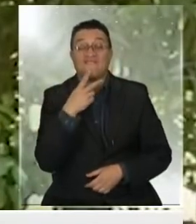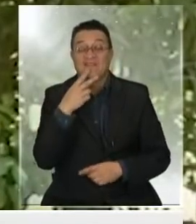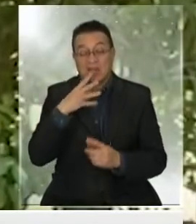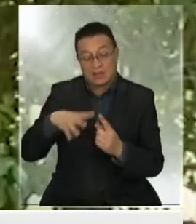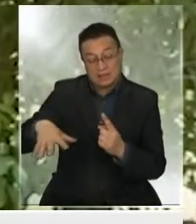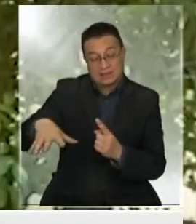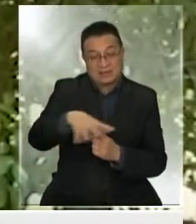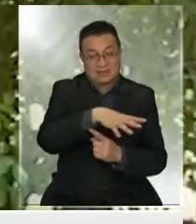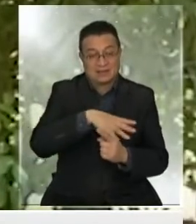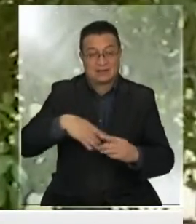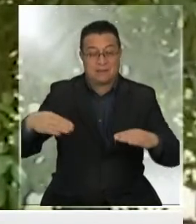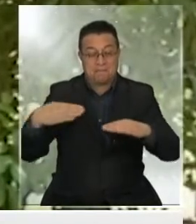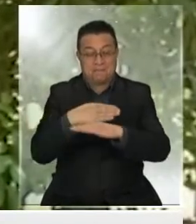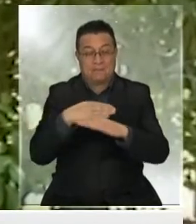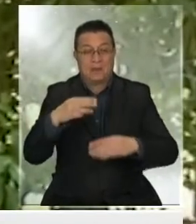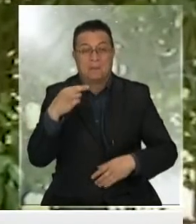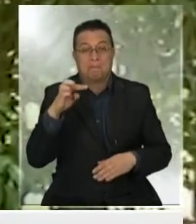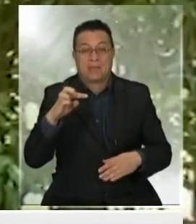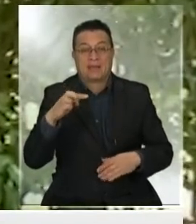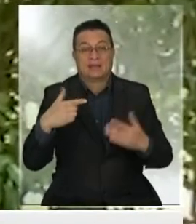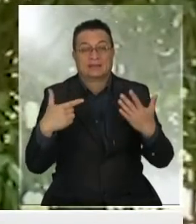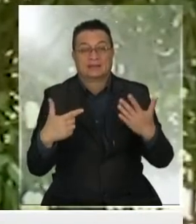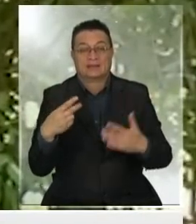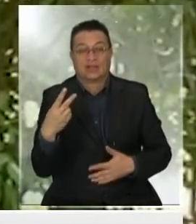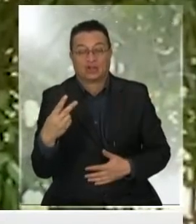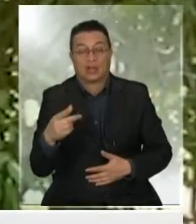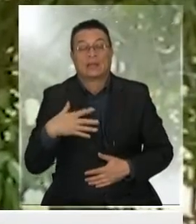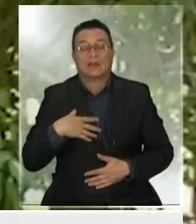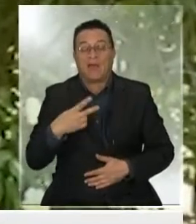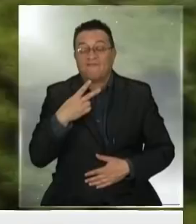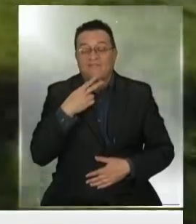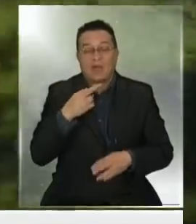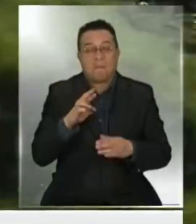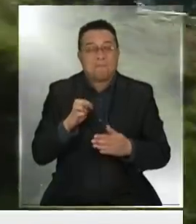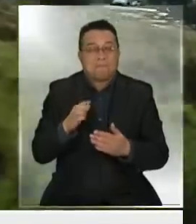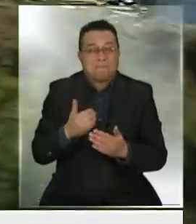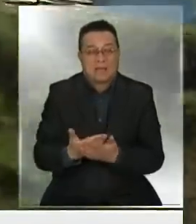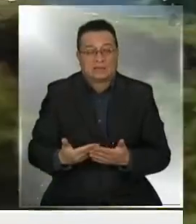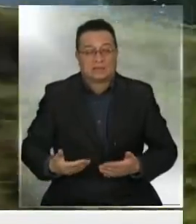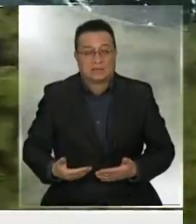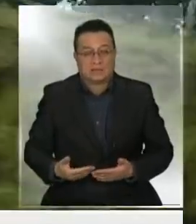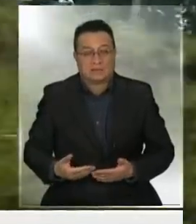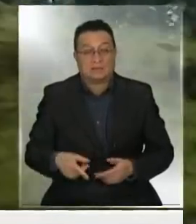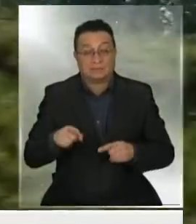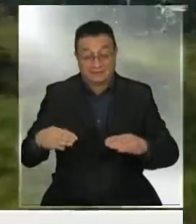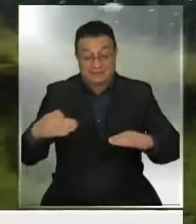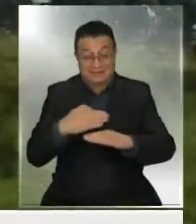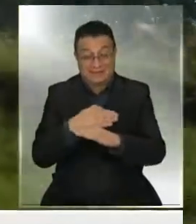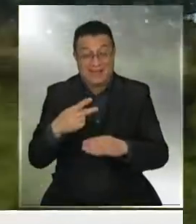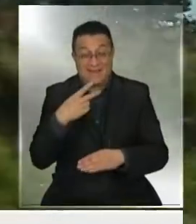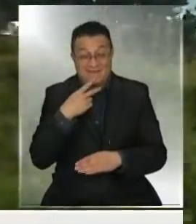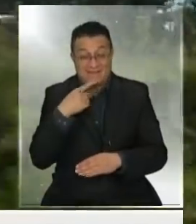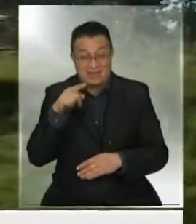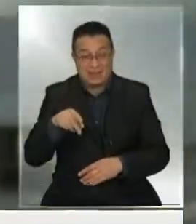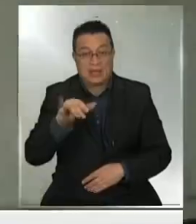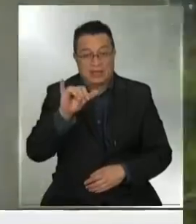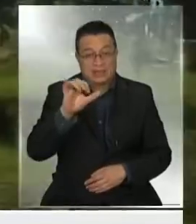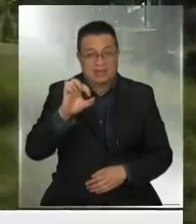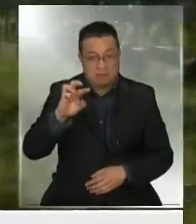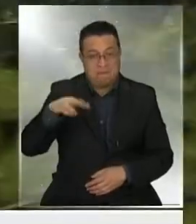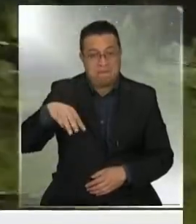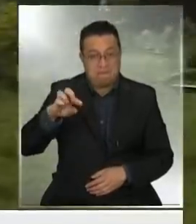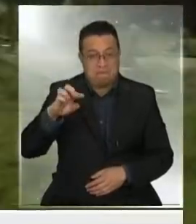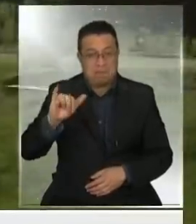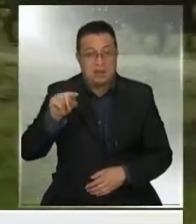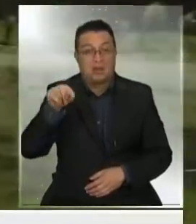alrededor de la ruta P72 y que quieren desarrollar sus vidas en paz. En esta misma ruta vive la familia Yempi Machacán,